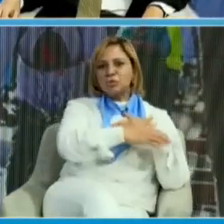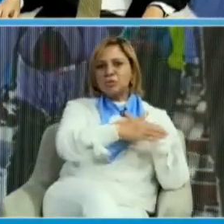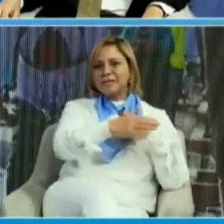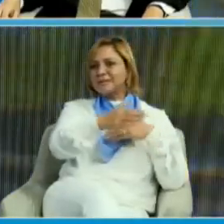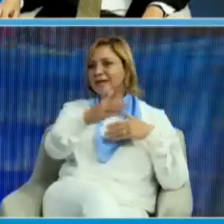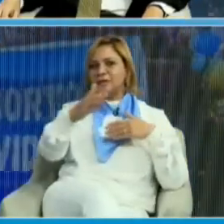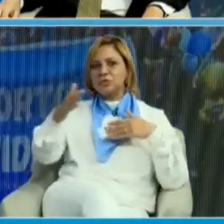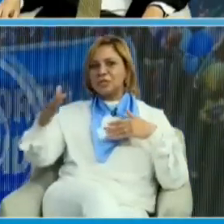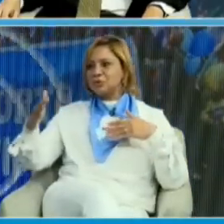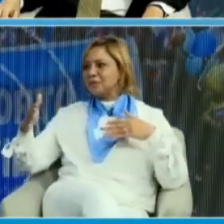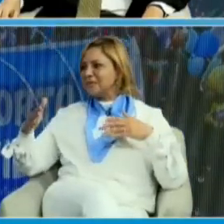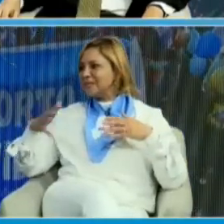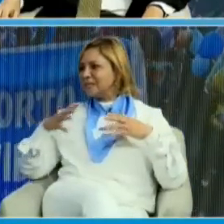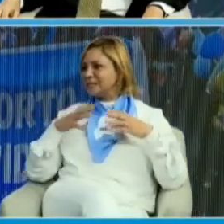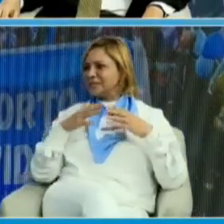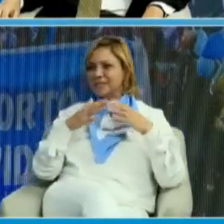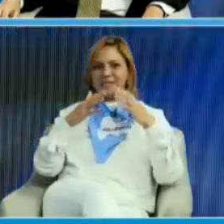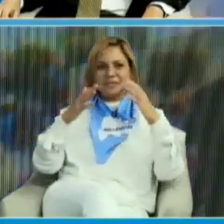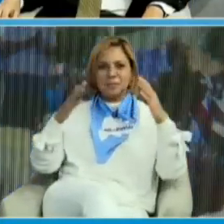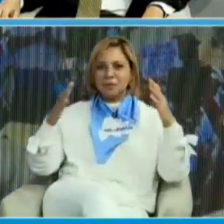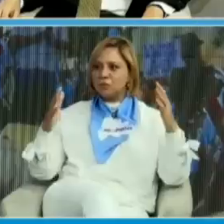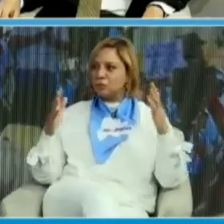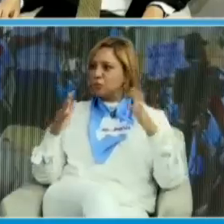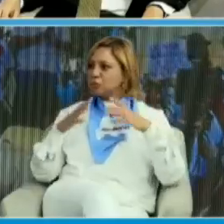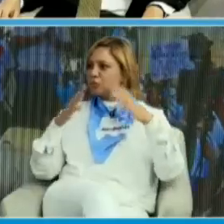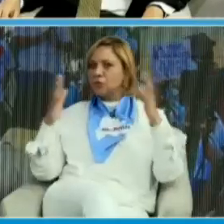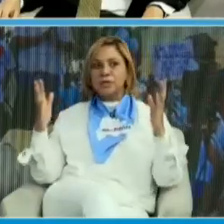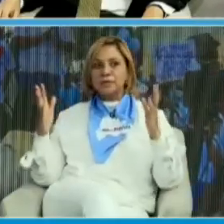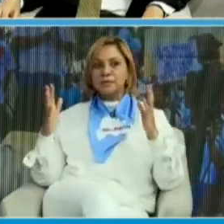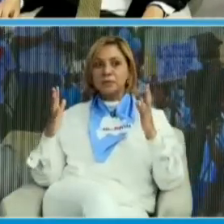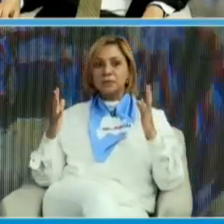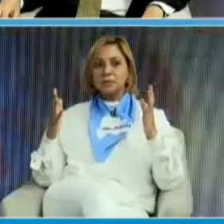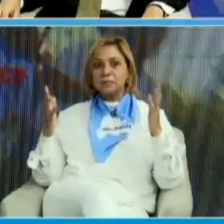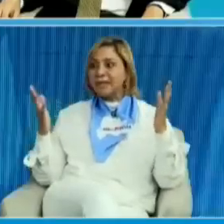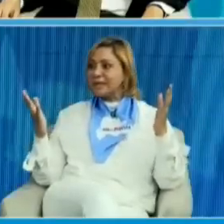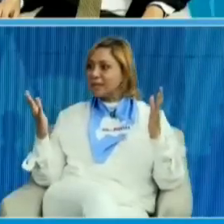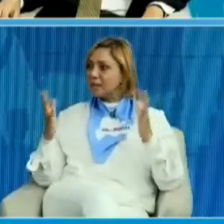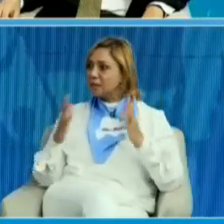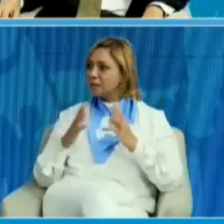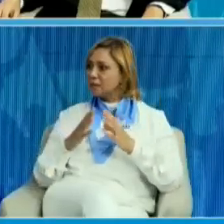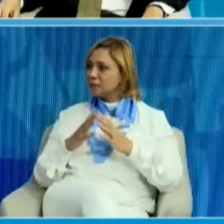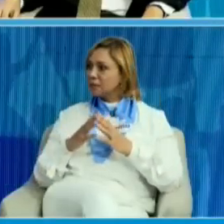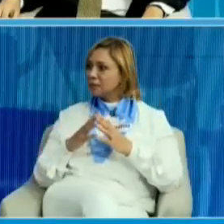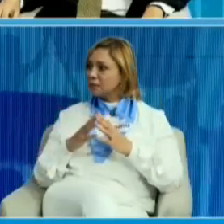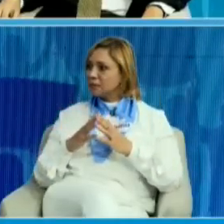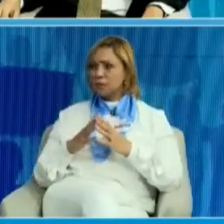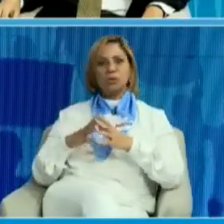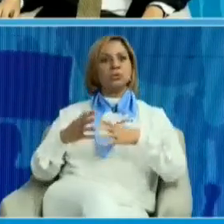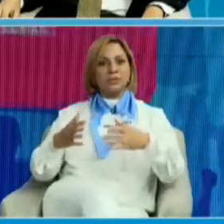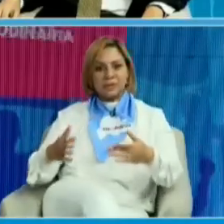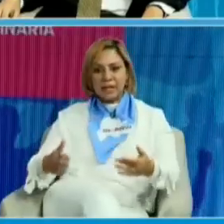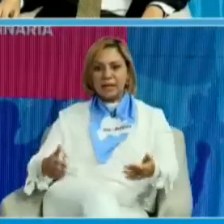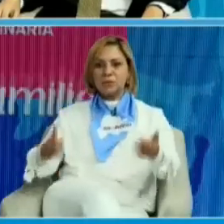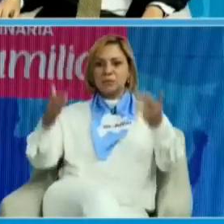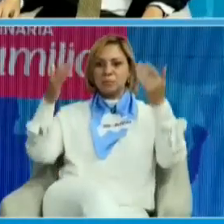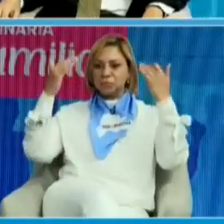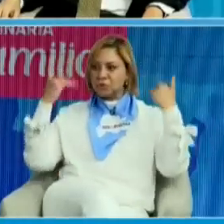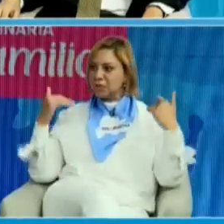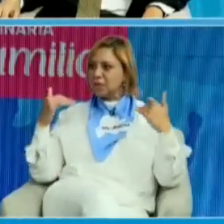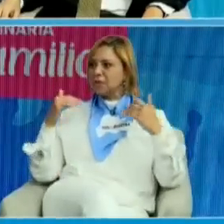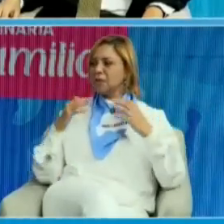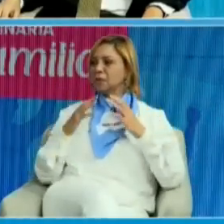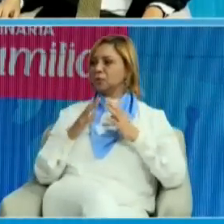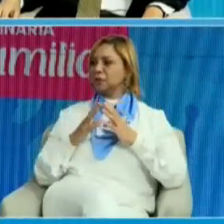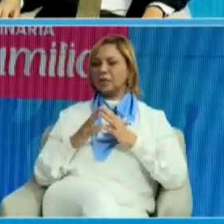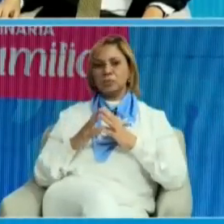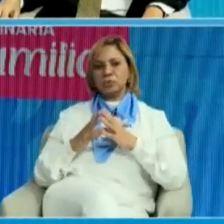montas todo un escenario lleno de banderas, sillas, micrófonos, flores. ¿Para qué? Y otro escenario, tipo